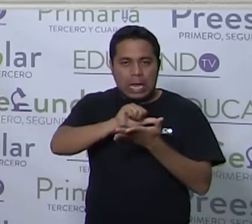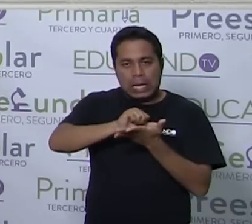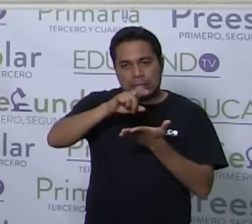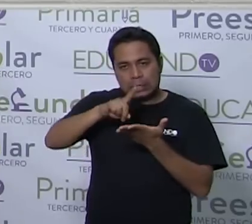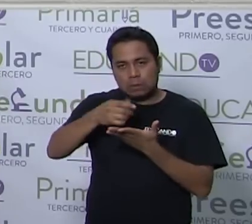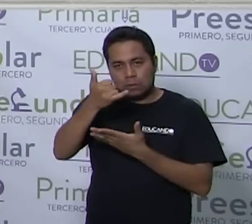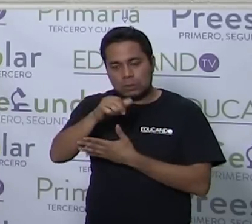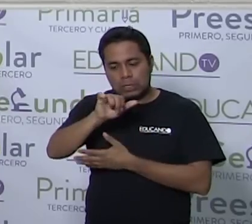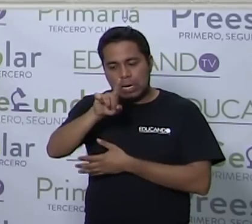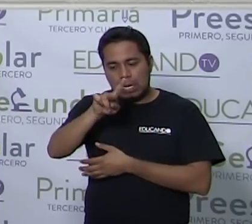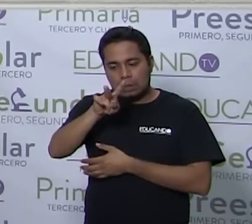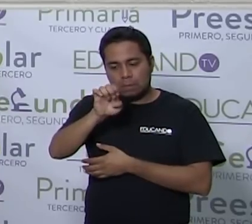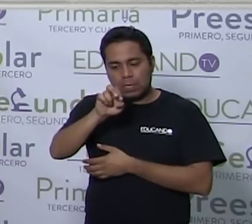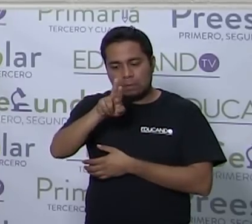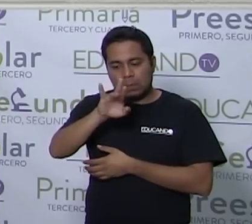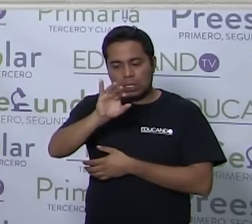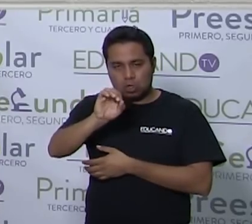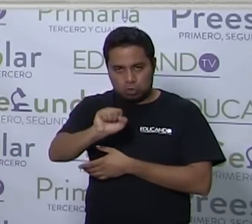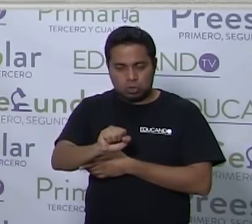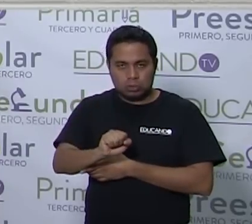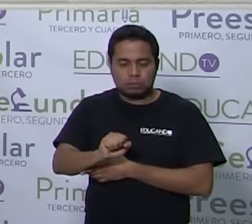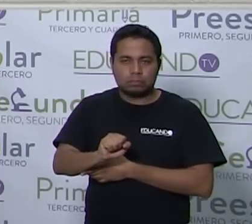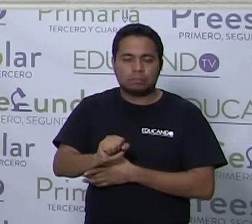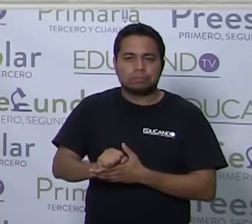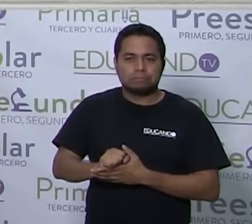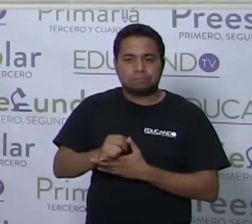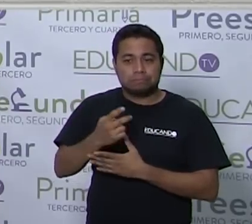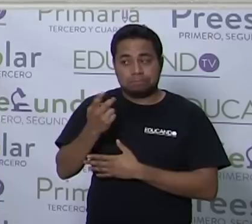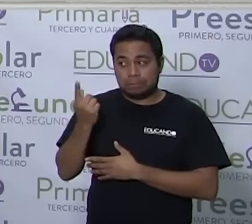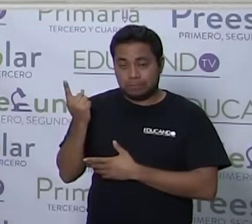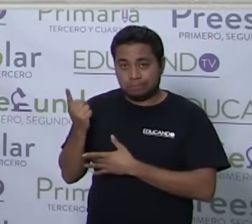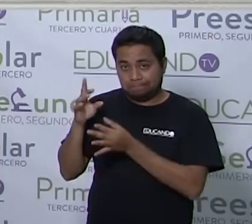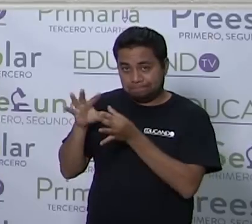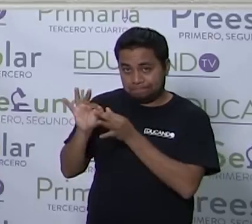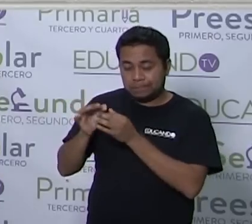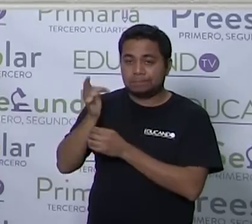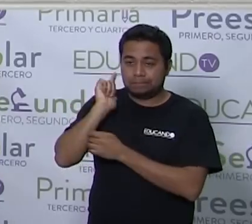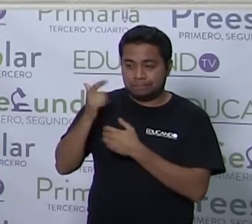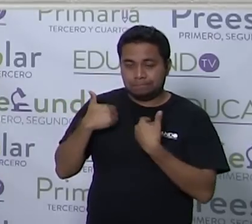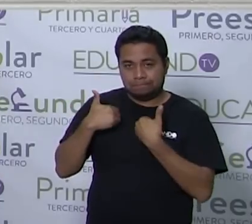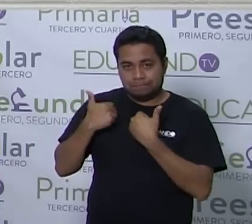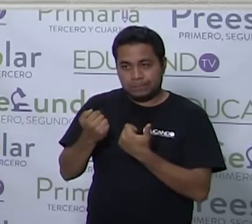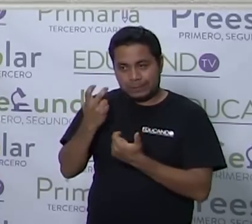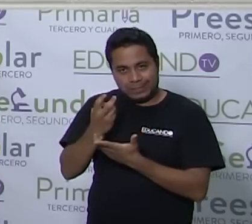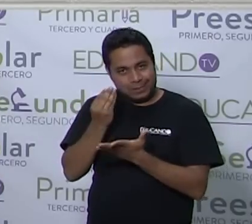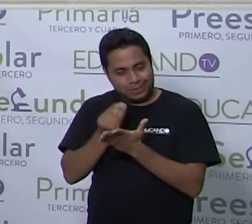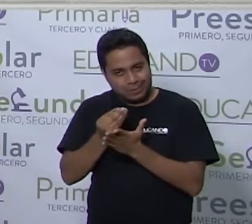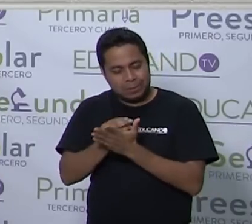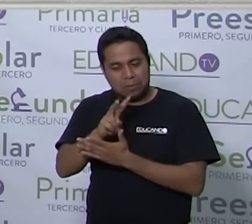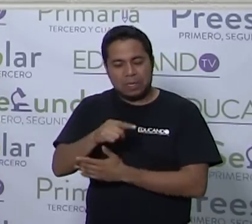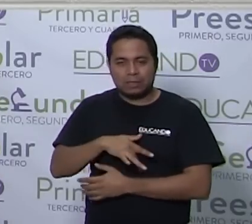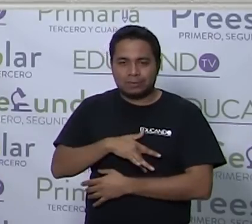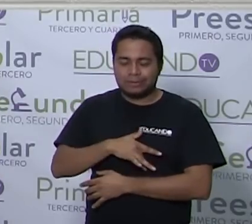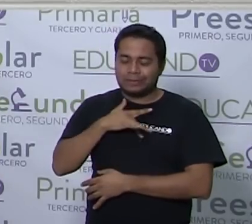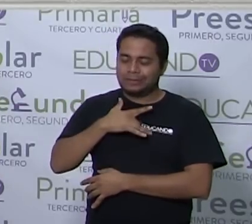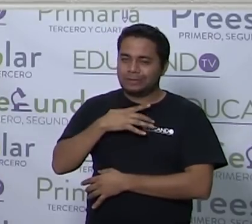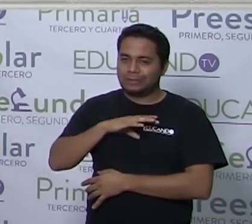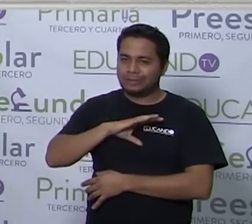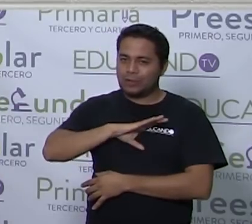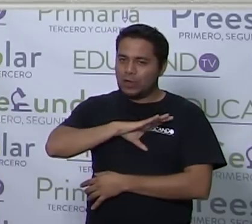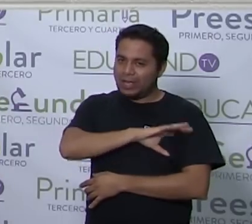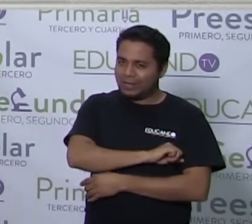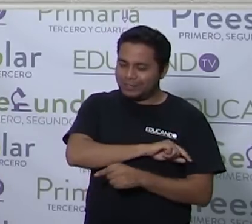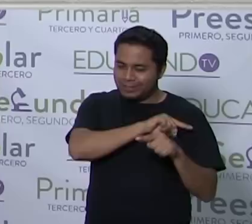adjetivos y adverbios. Ojalá les haya sido de mucha ayuda esta sesión. A mí me encantó estar con